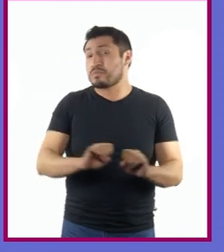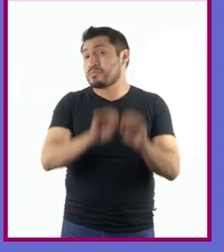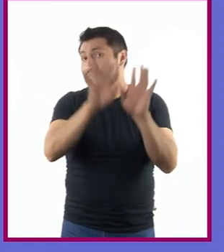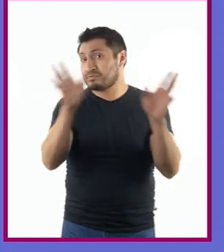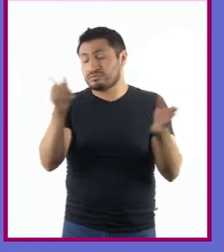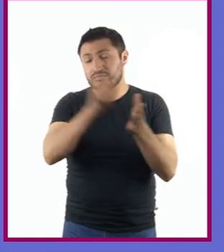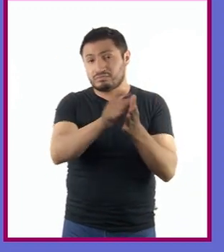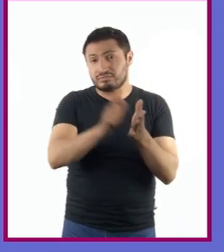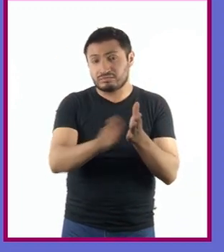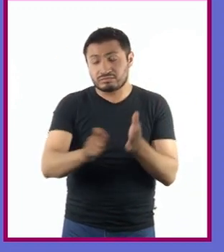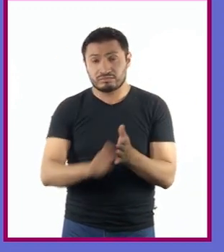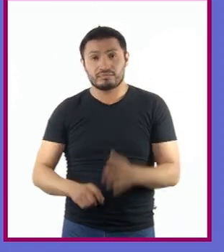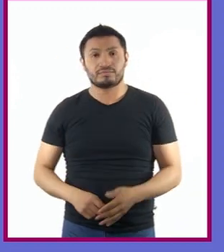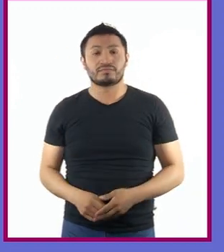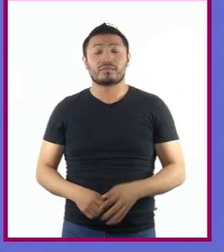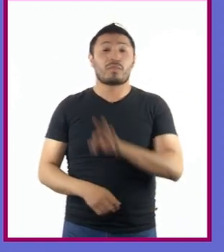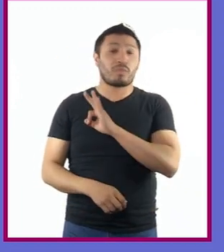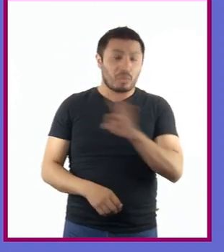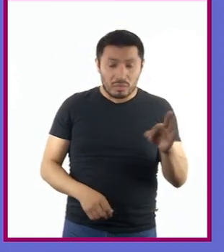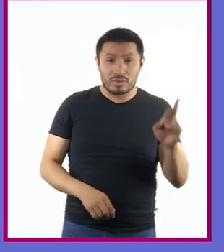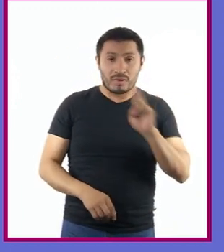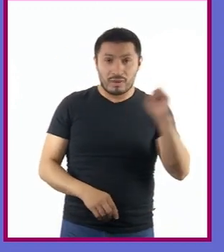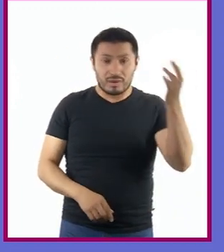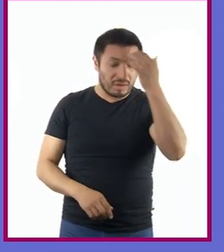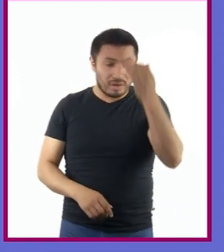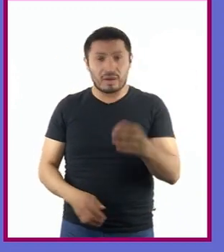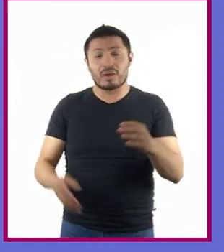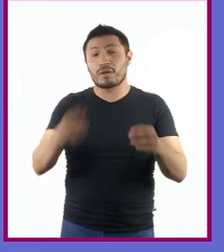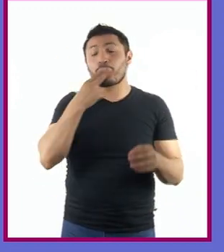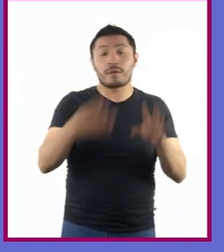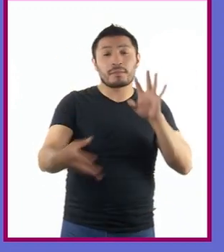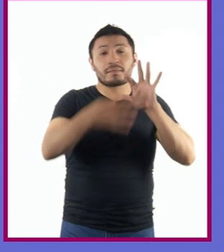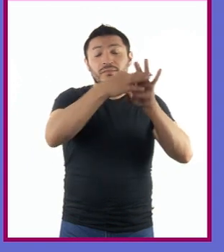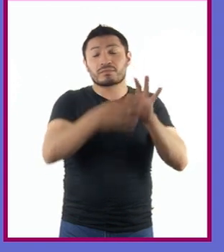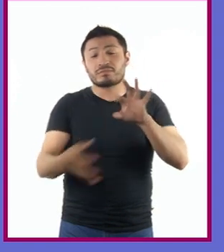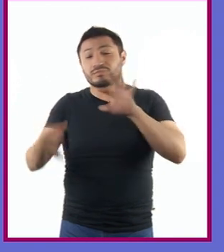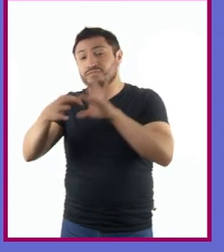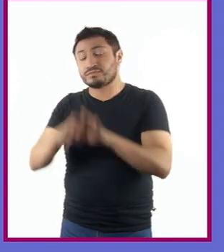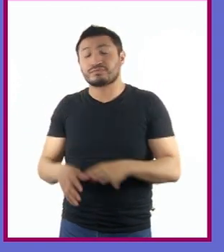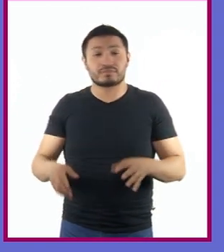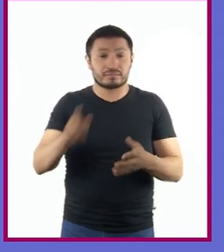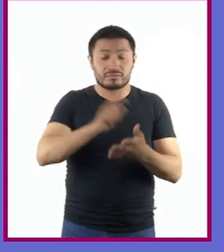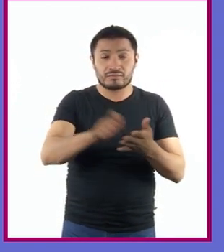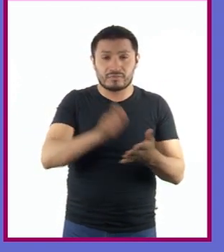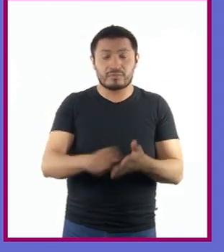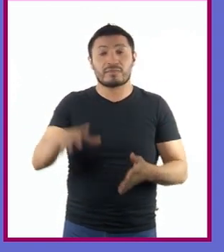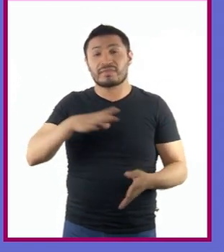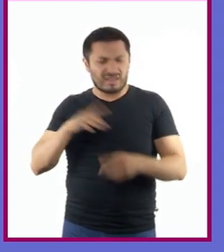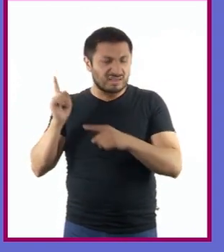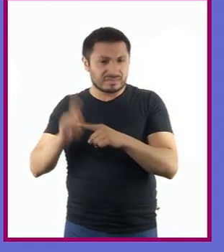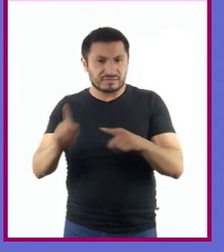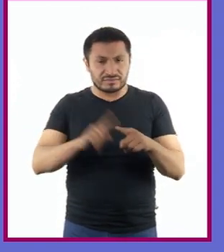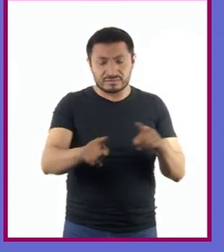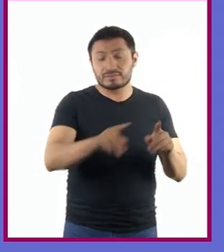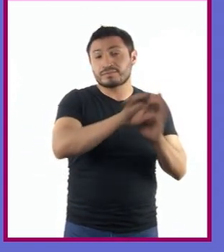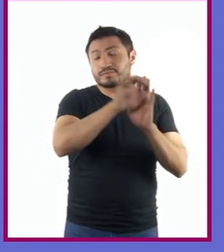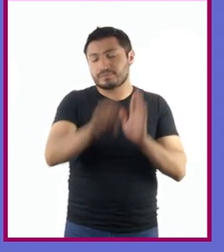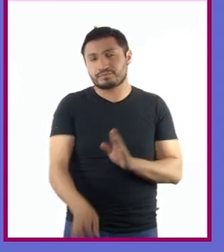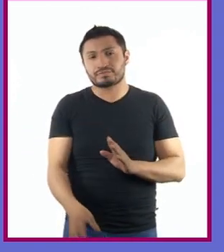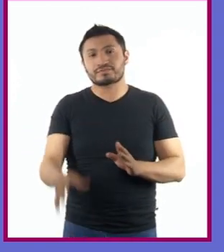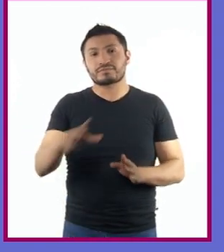redacción. Esto se puede reconocer por medio de los conectores textuales. Hay diferentes conectores, entre ellos están